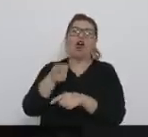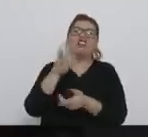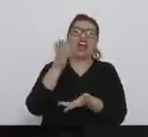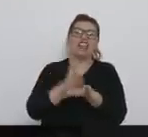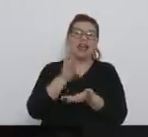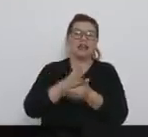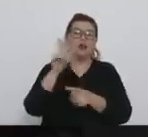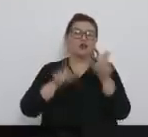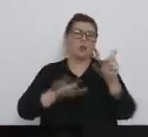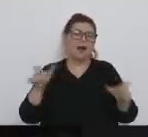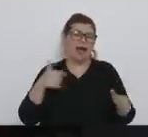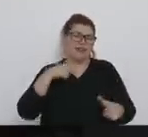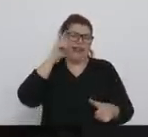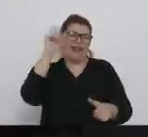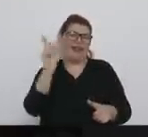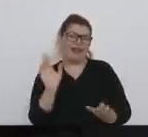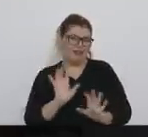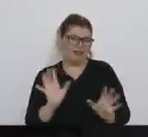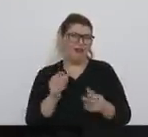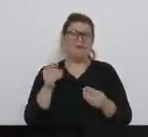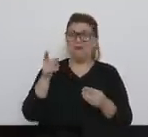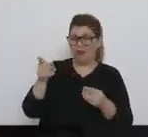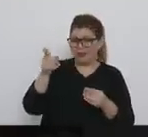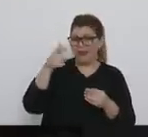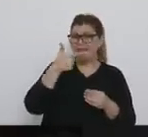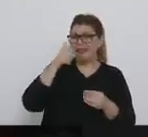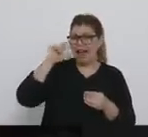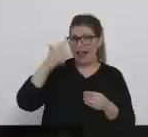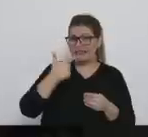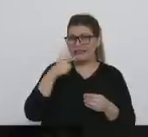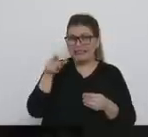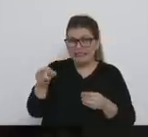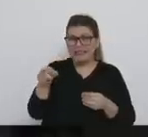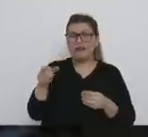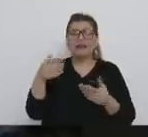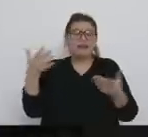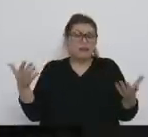cree nadie porque con milagros a las el presidente